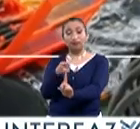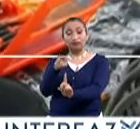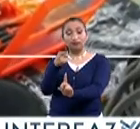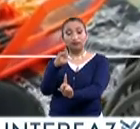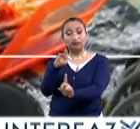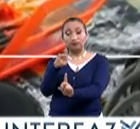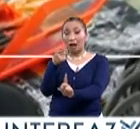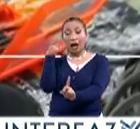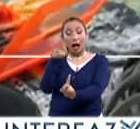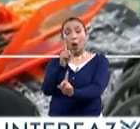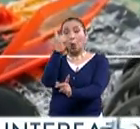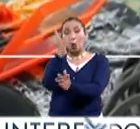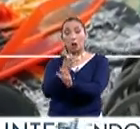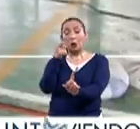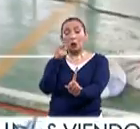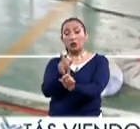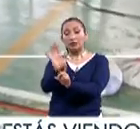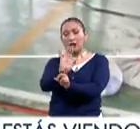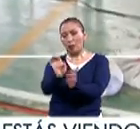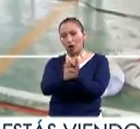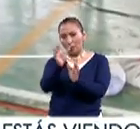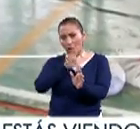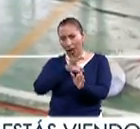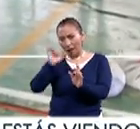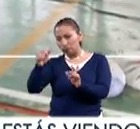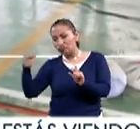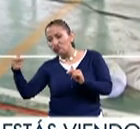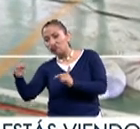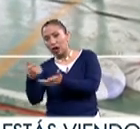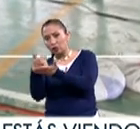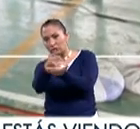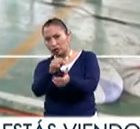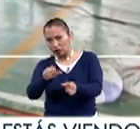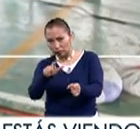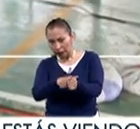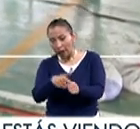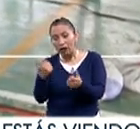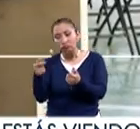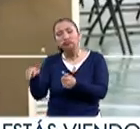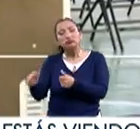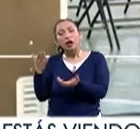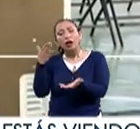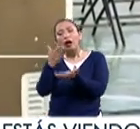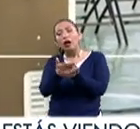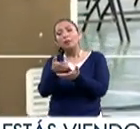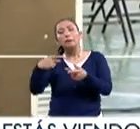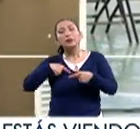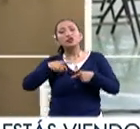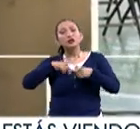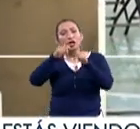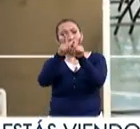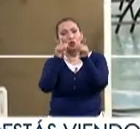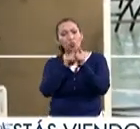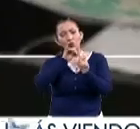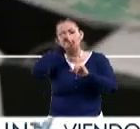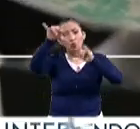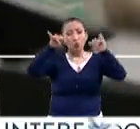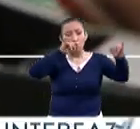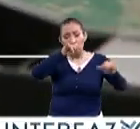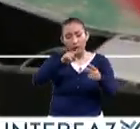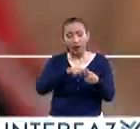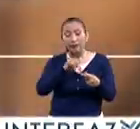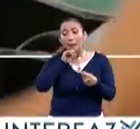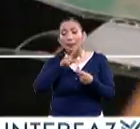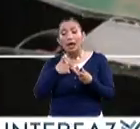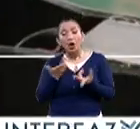manera unidimensional. Tiene, por ejemplo, un componente social, a través del cual llega a las poblaciones más vulnerables. Tiene también